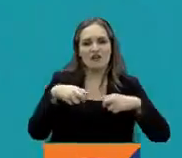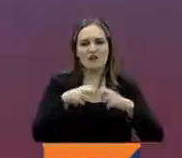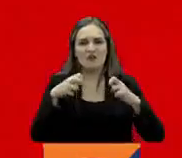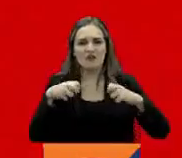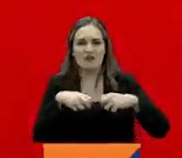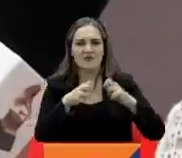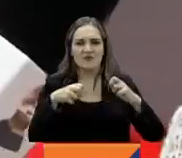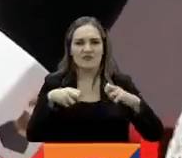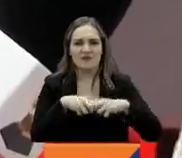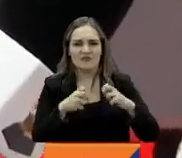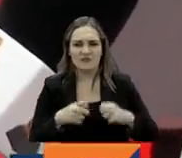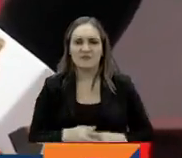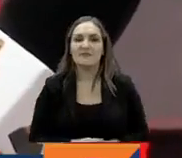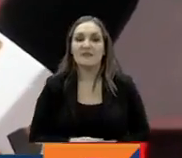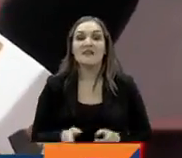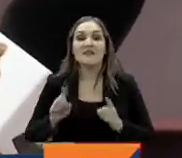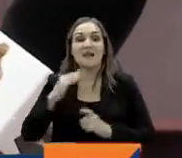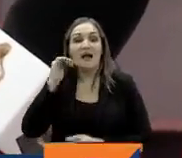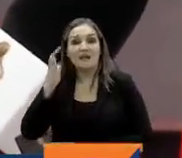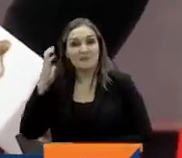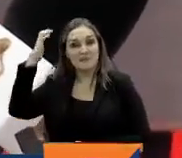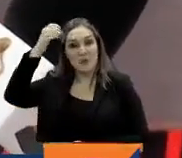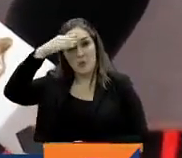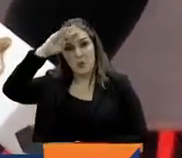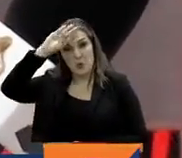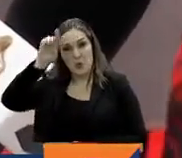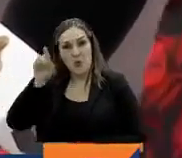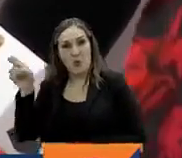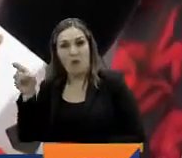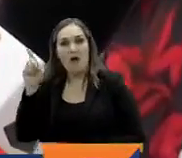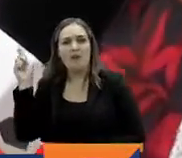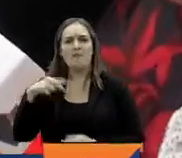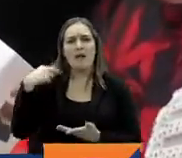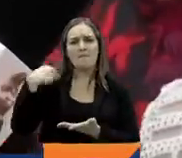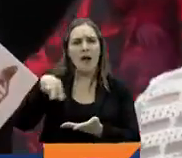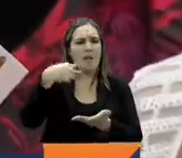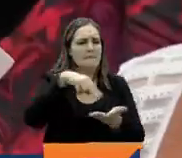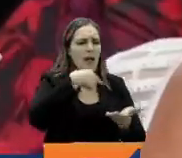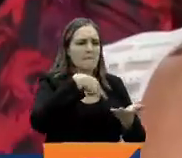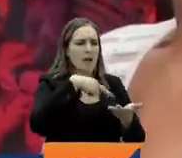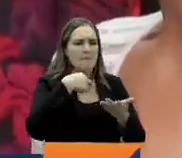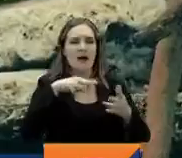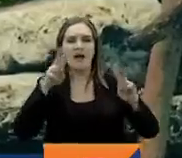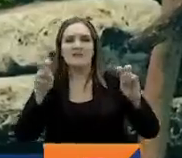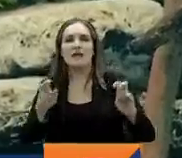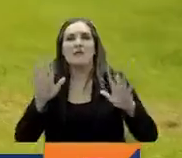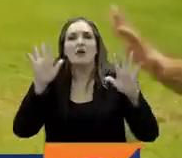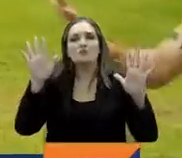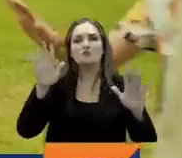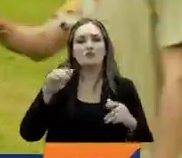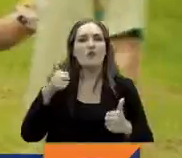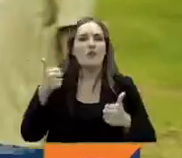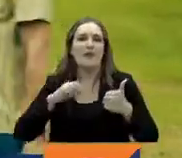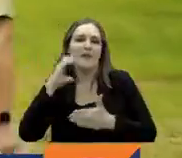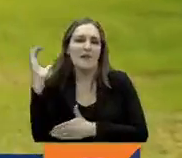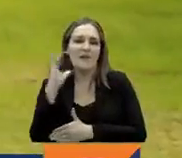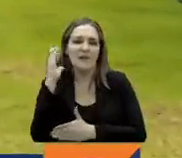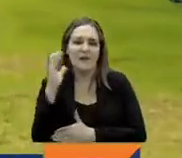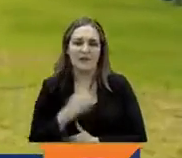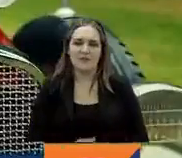interpretación de ¿Qué más pues?, mientras la cantante cubana Aimee Nubio la puso a bailar al público con La Gota Fría.